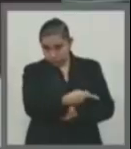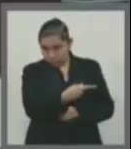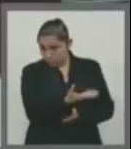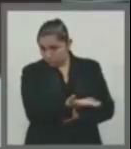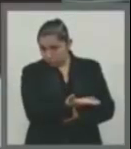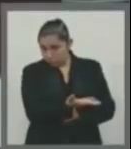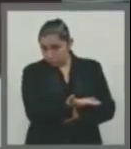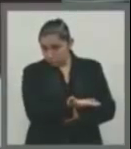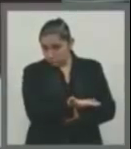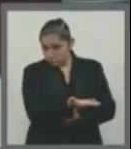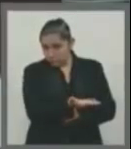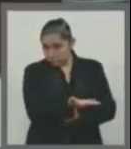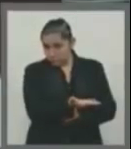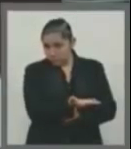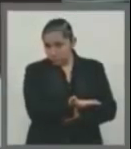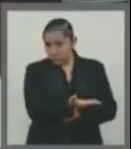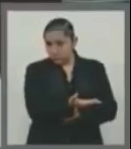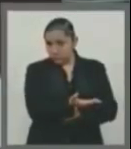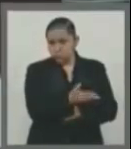Ah, me dijeron que era una moción, no.